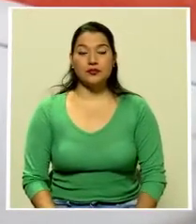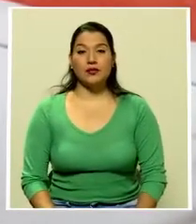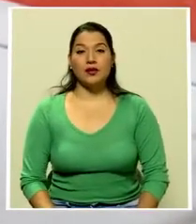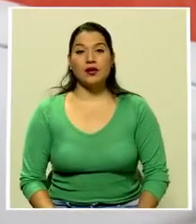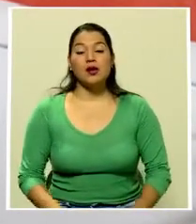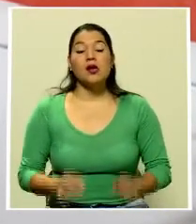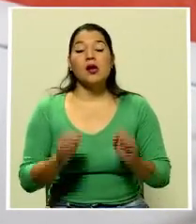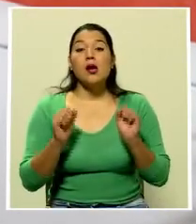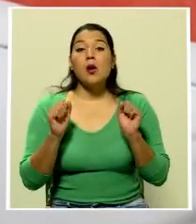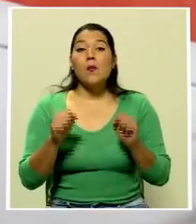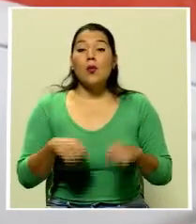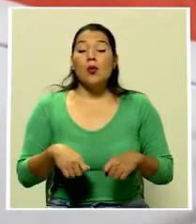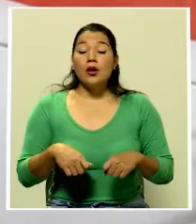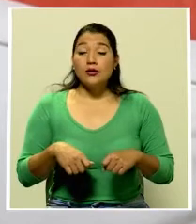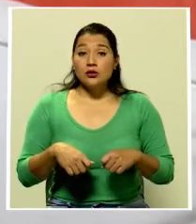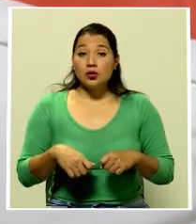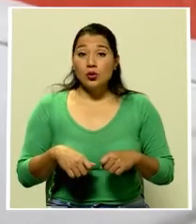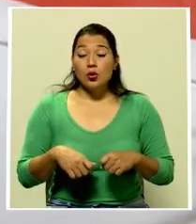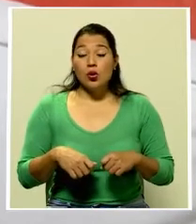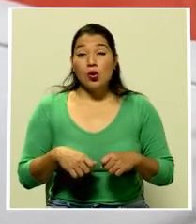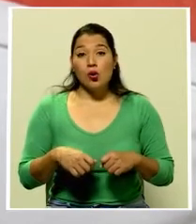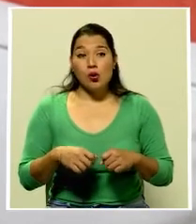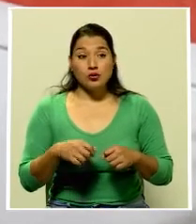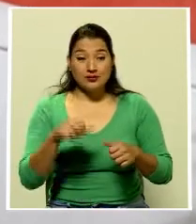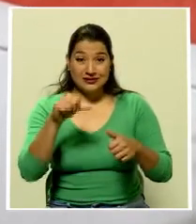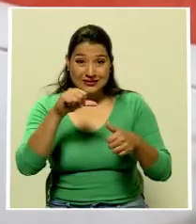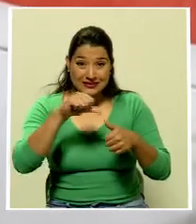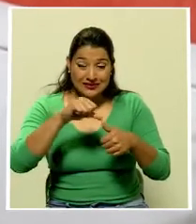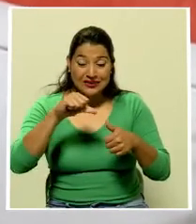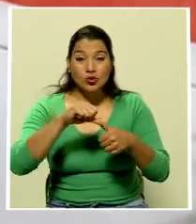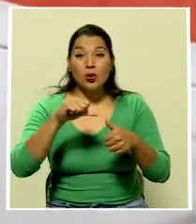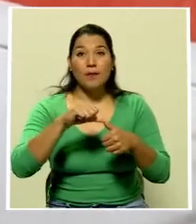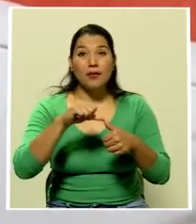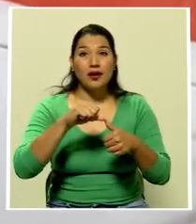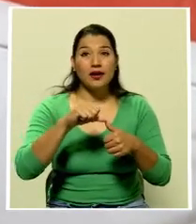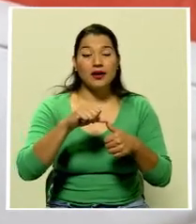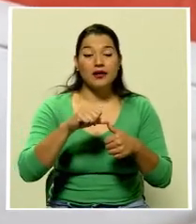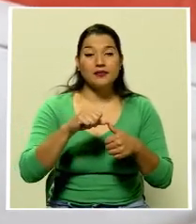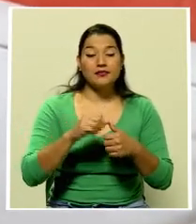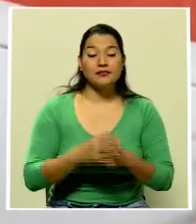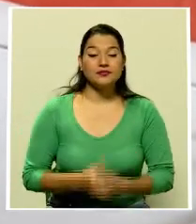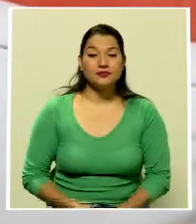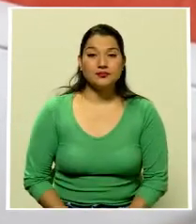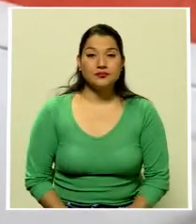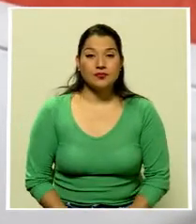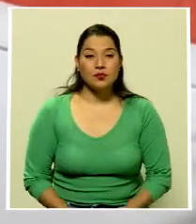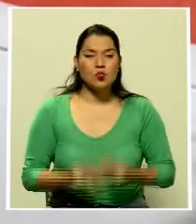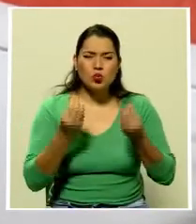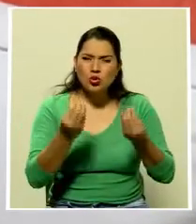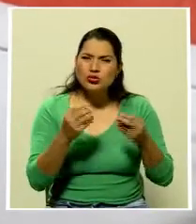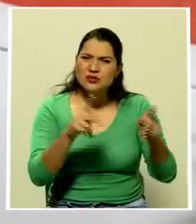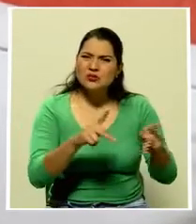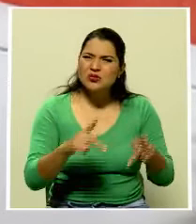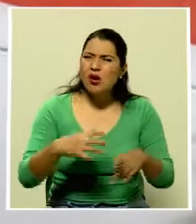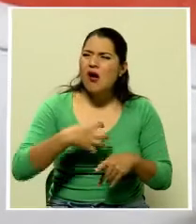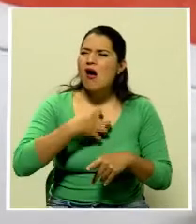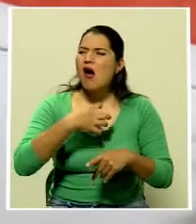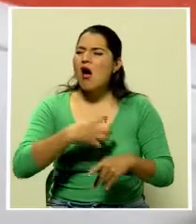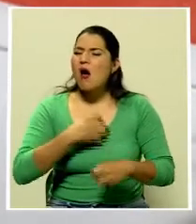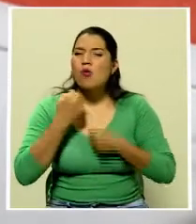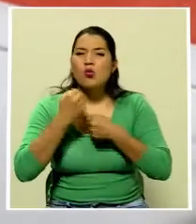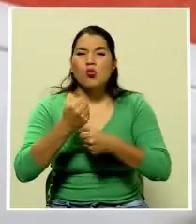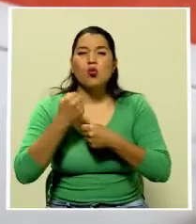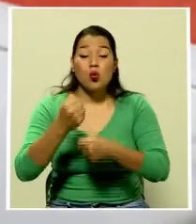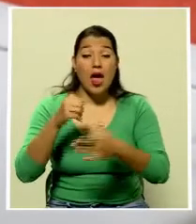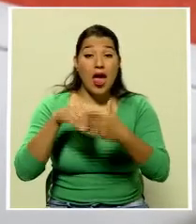cubriendo las pandillas en Centroamérica o el narcotráfico en México, las protestas en Venezuela también, en un